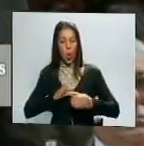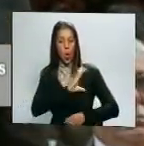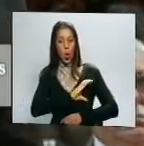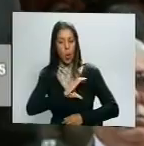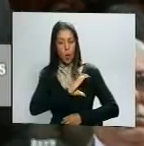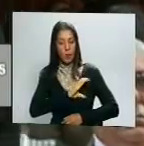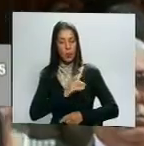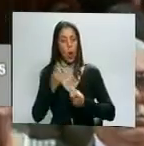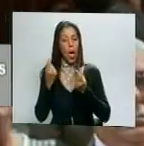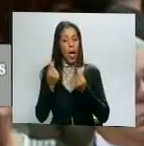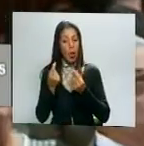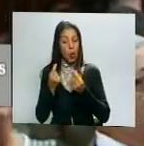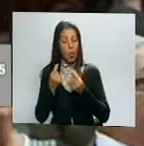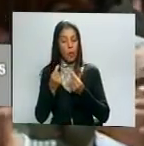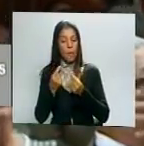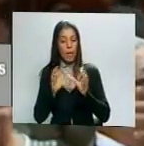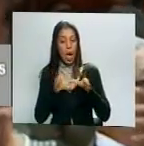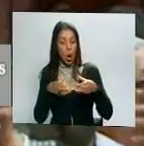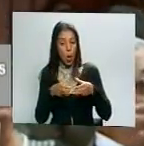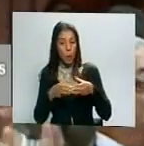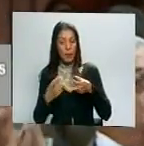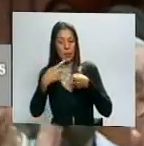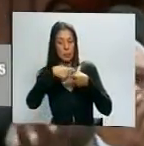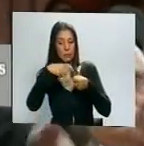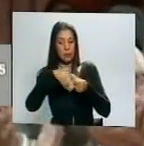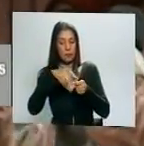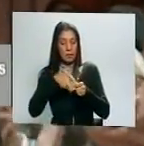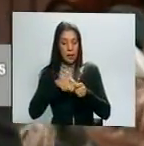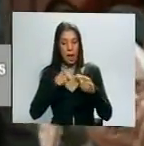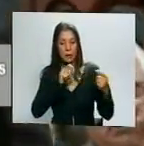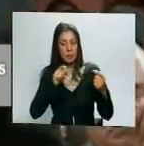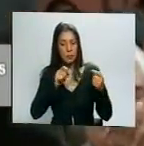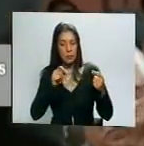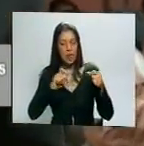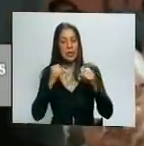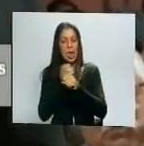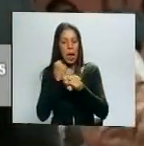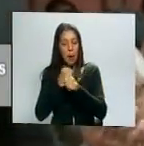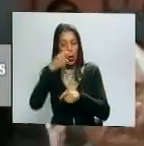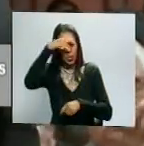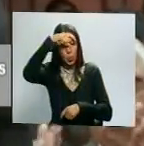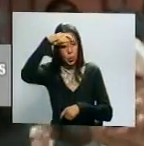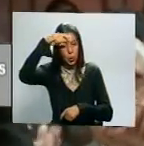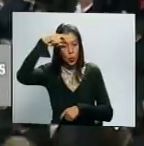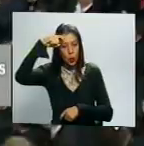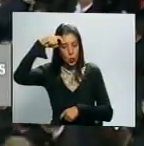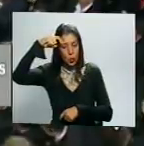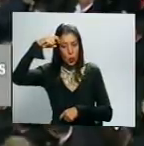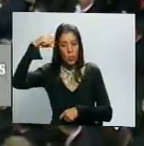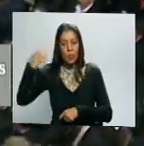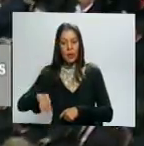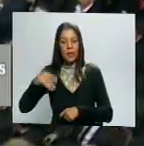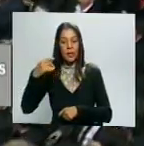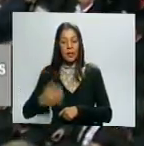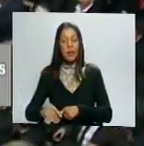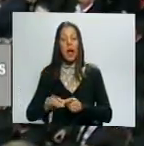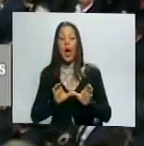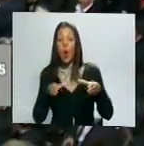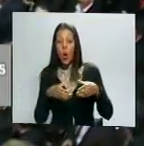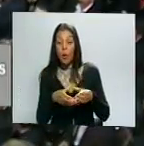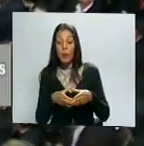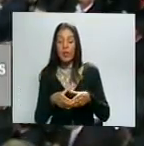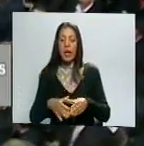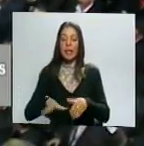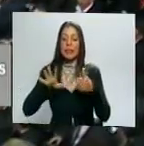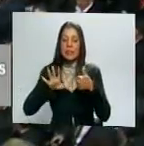tenido una tarea muy ardua dentro de la Asamblea Nacional Constituyente. Esta es la sexta